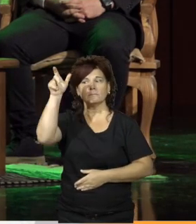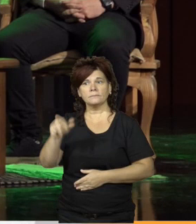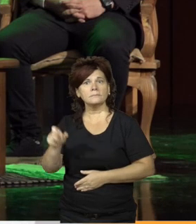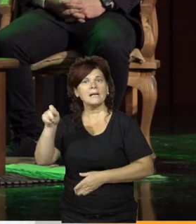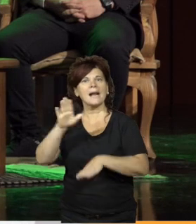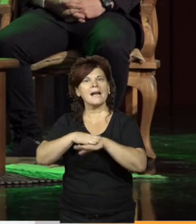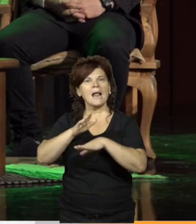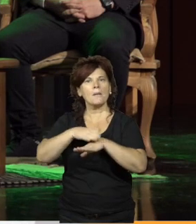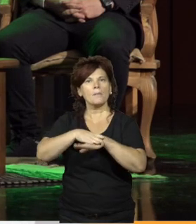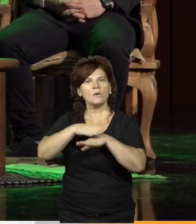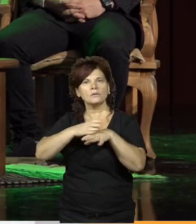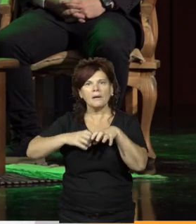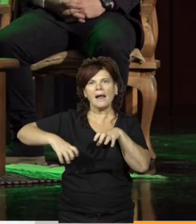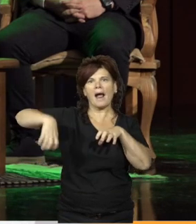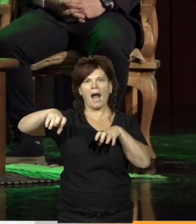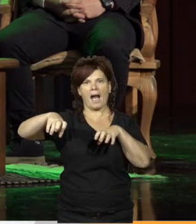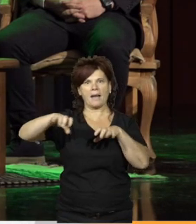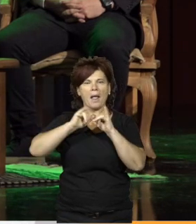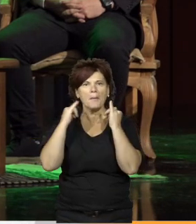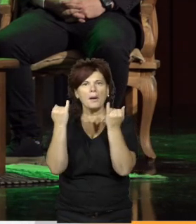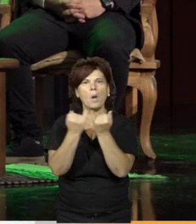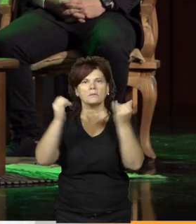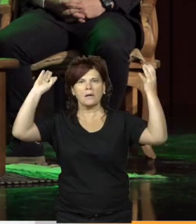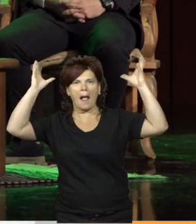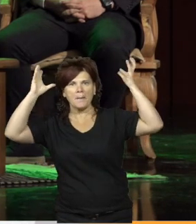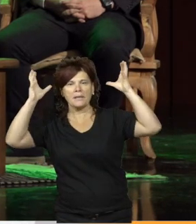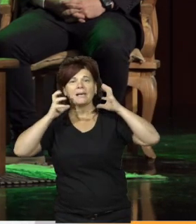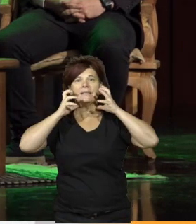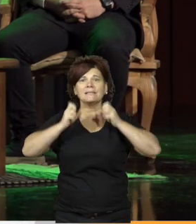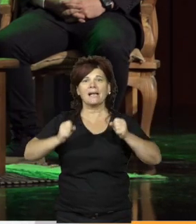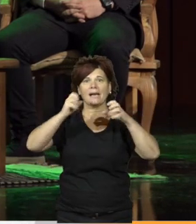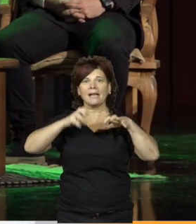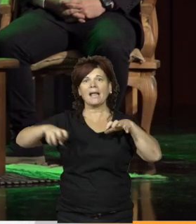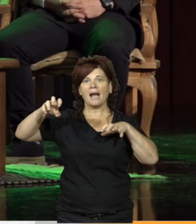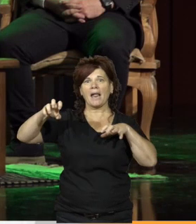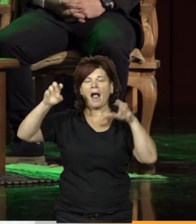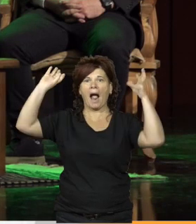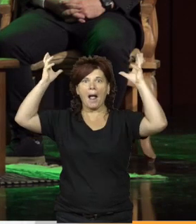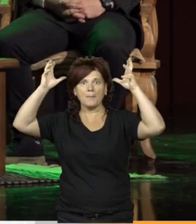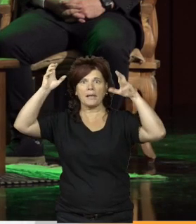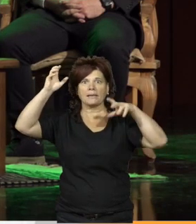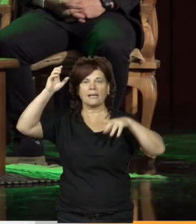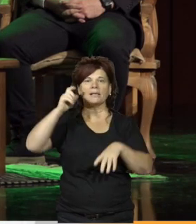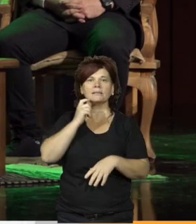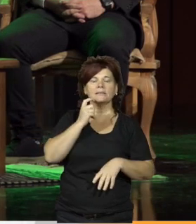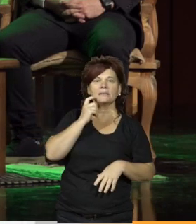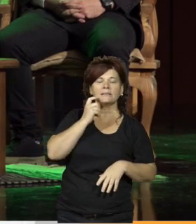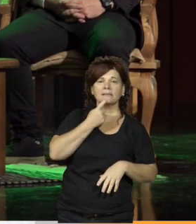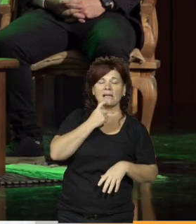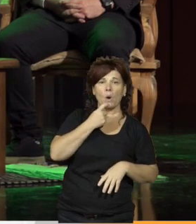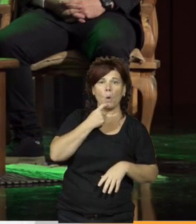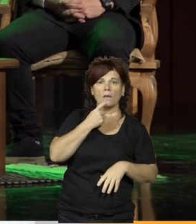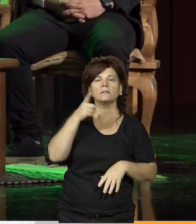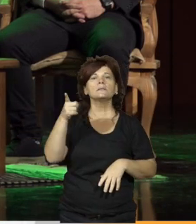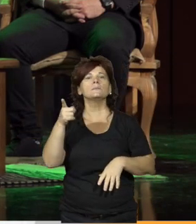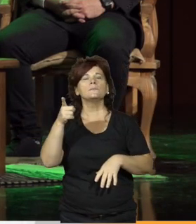es el responsable del área de evaluación ambiental de la Secretaría de Ambiente de la provincia de San Luis. Se formó como analista químico y en gestión